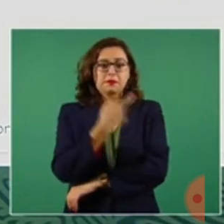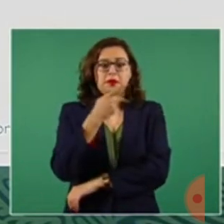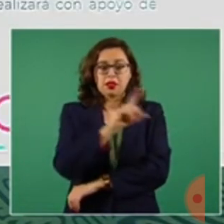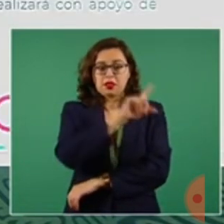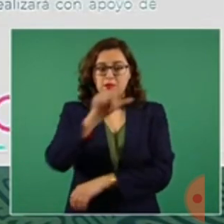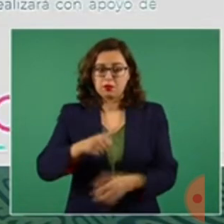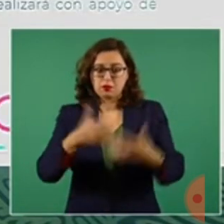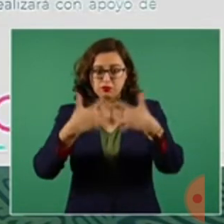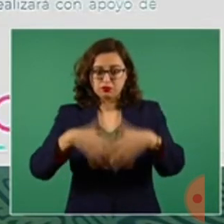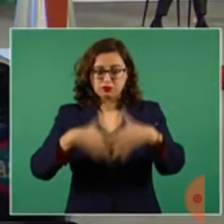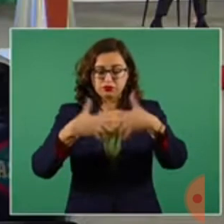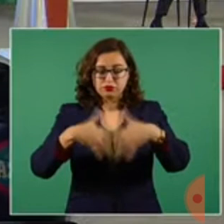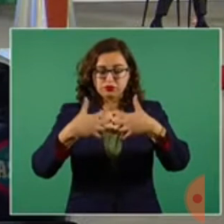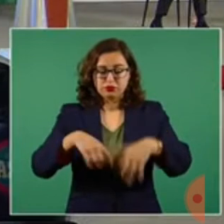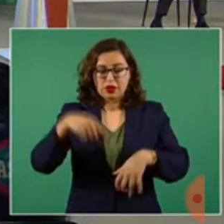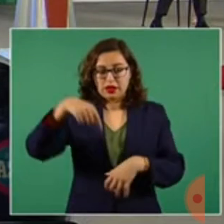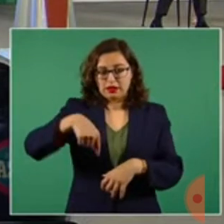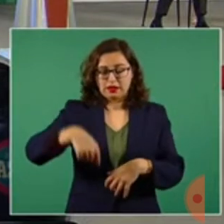país. La siguiente, por favor.